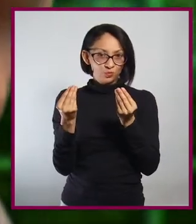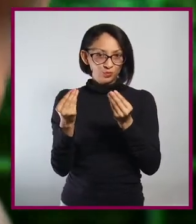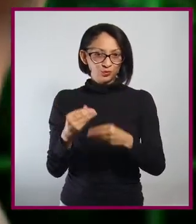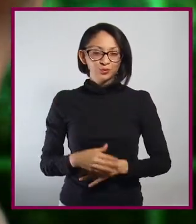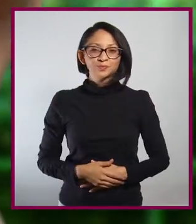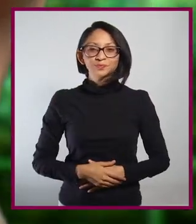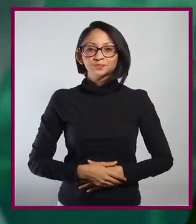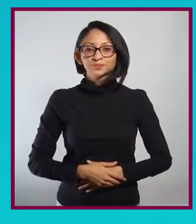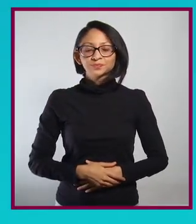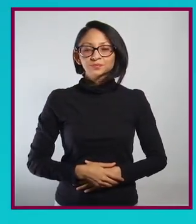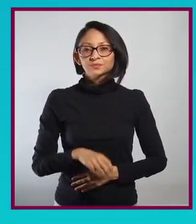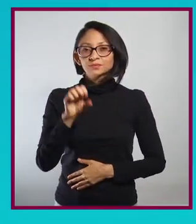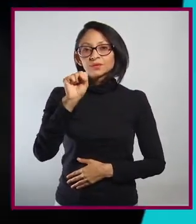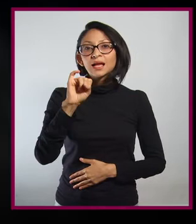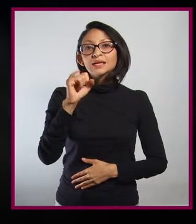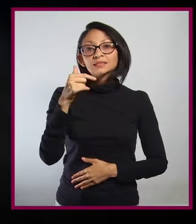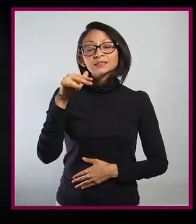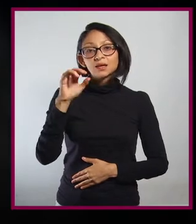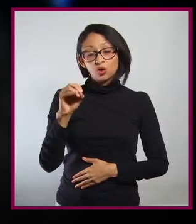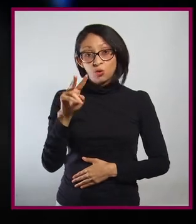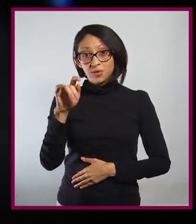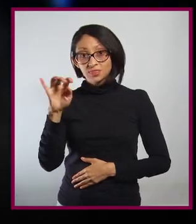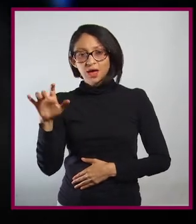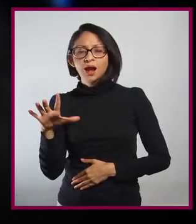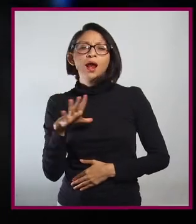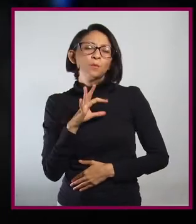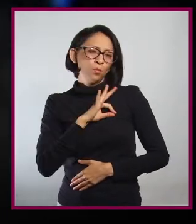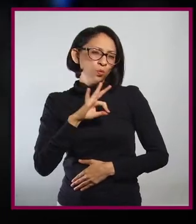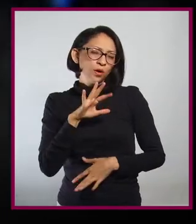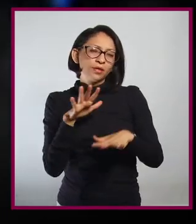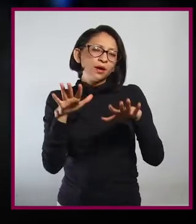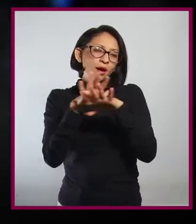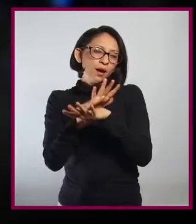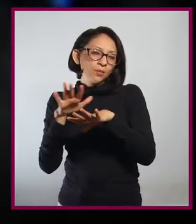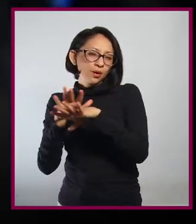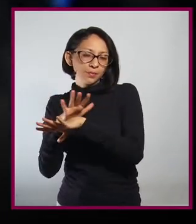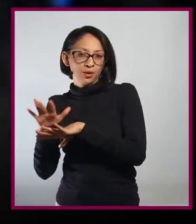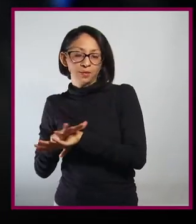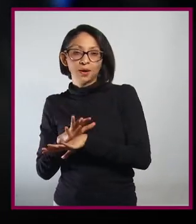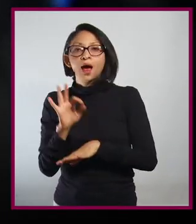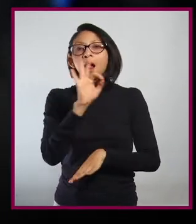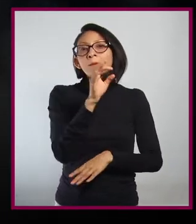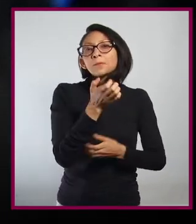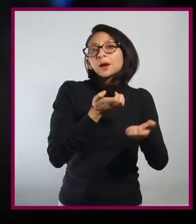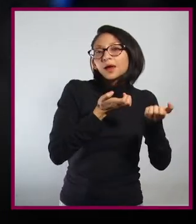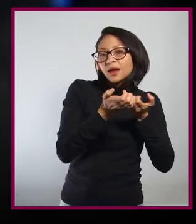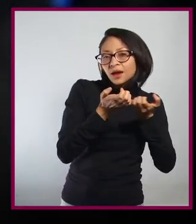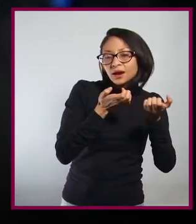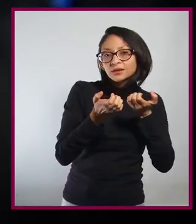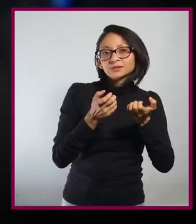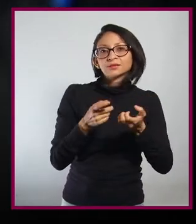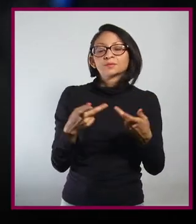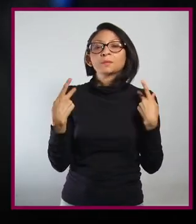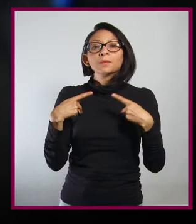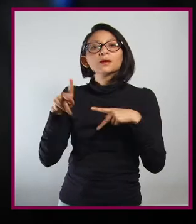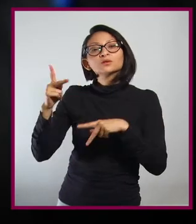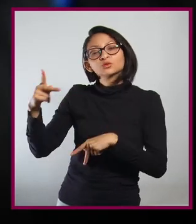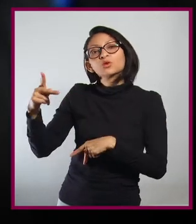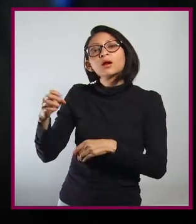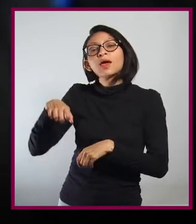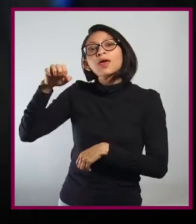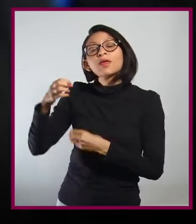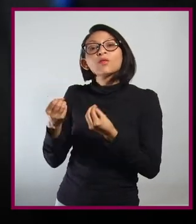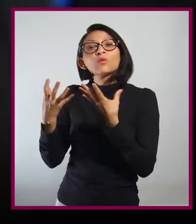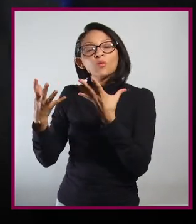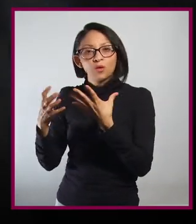indispensable. Los signos vitales cambian dependiendo de varios factores. Destacan el ejercicio físico y la edad de la